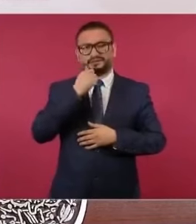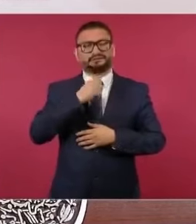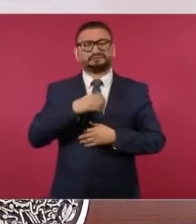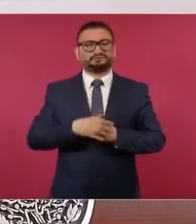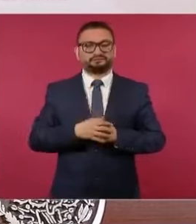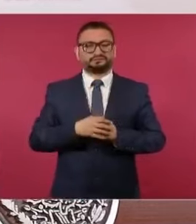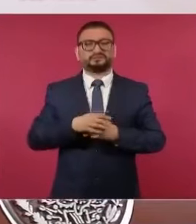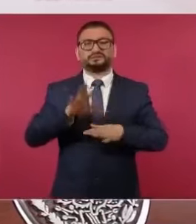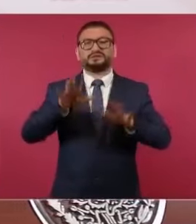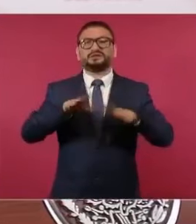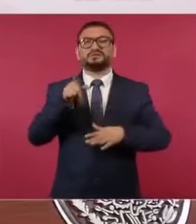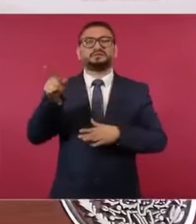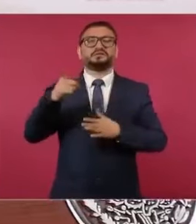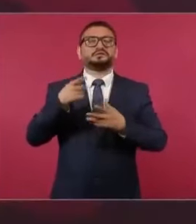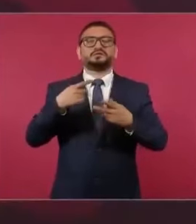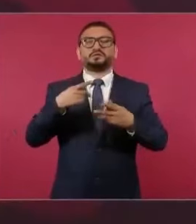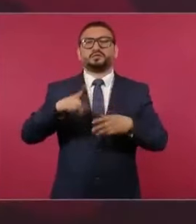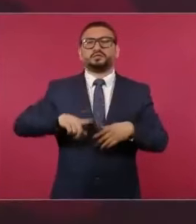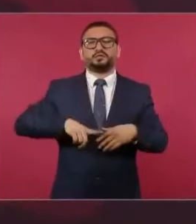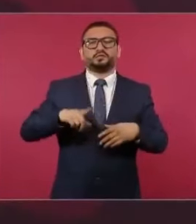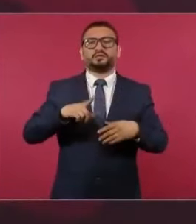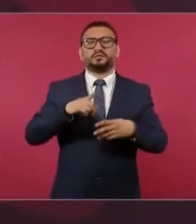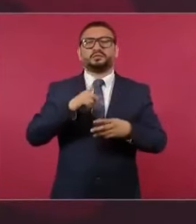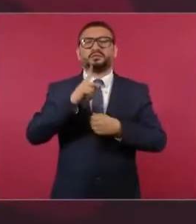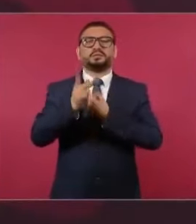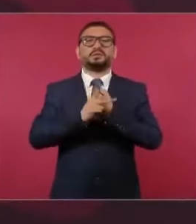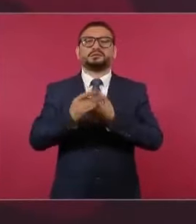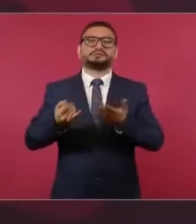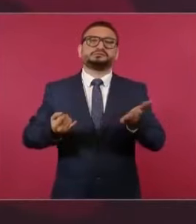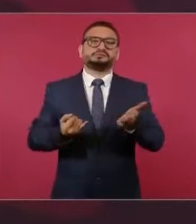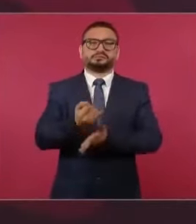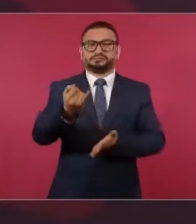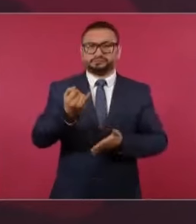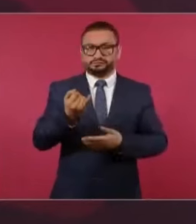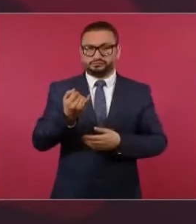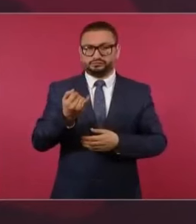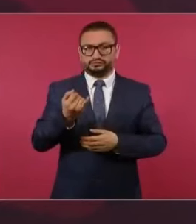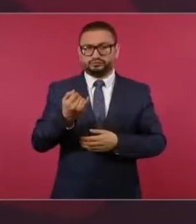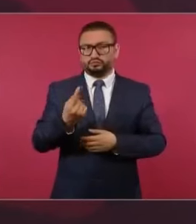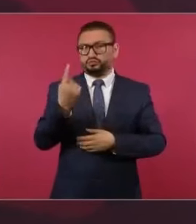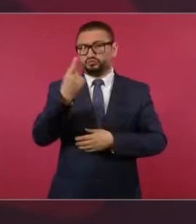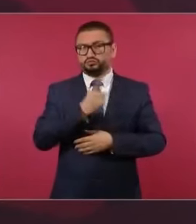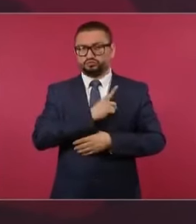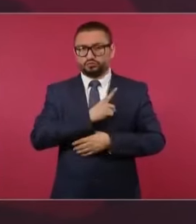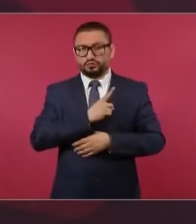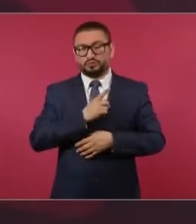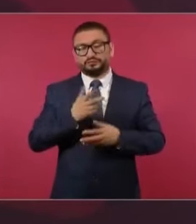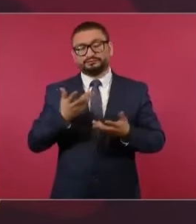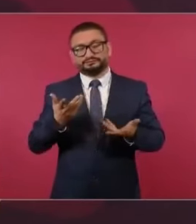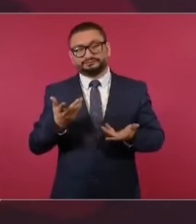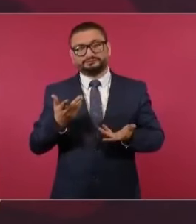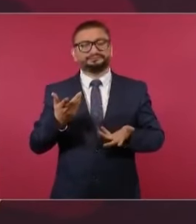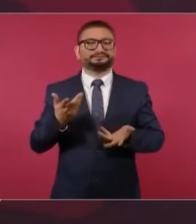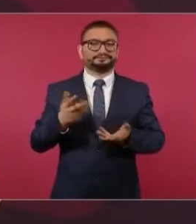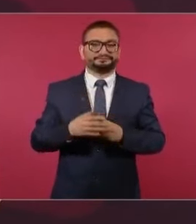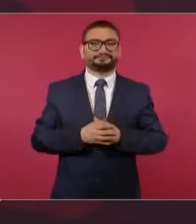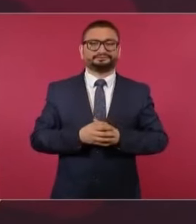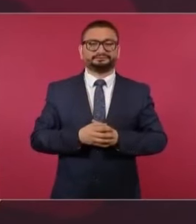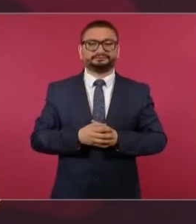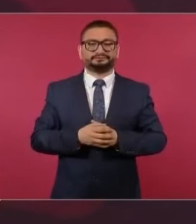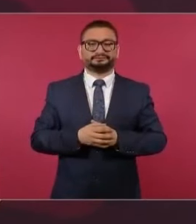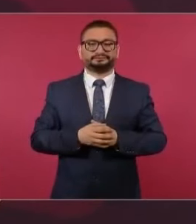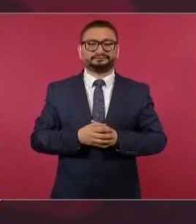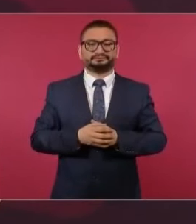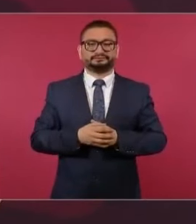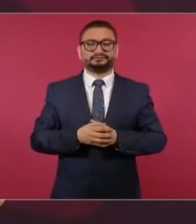ustedes una noticia de Gran relevancia en relación a la importación de aguacate mexicano por parte de Estados Unidos el presidente